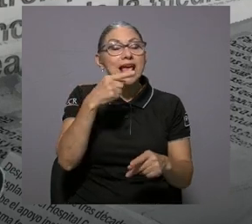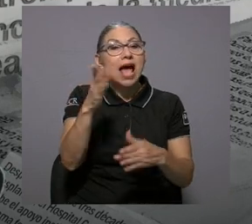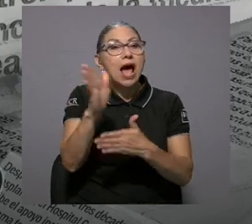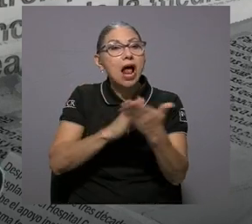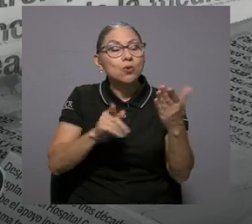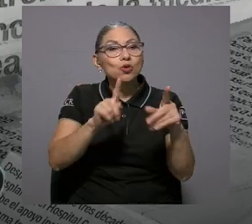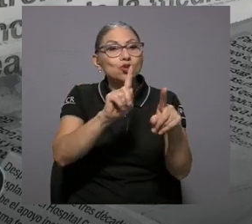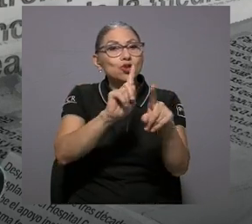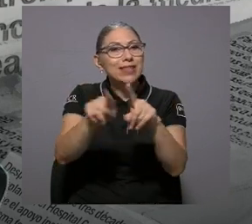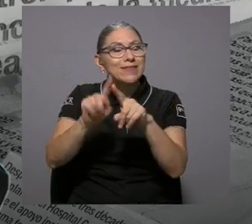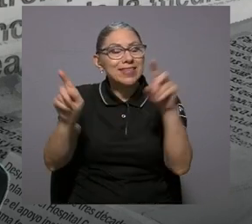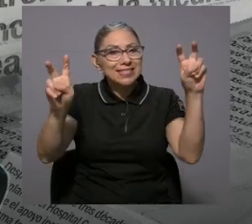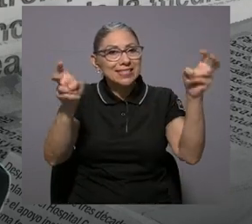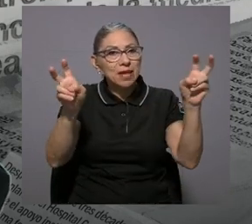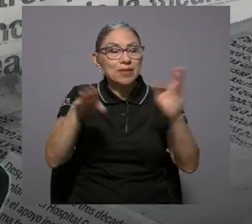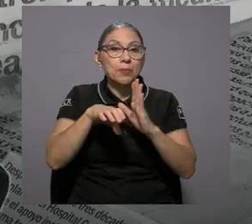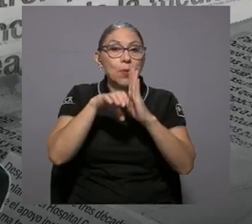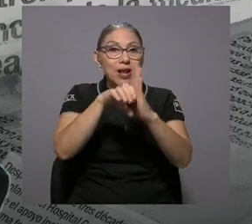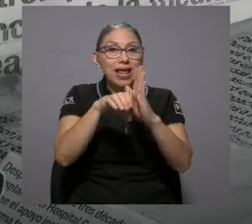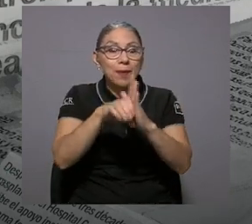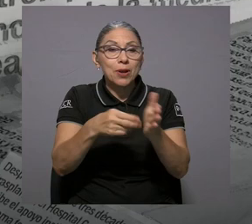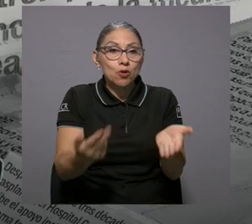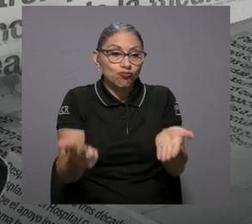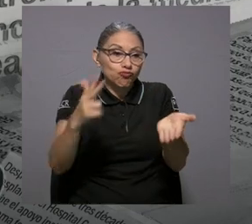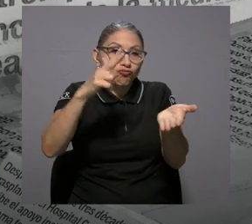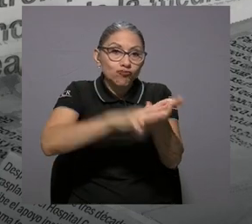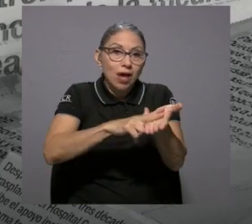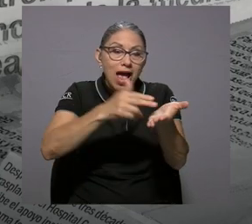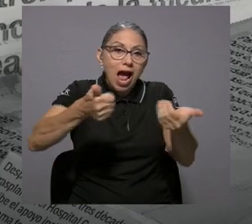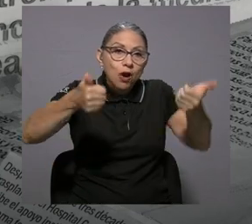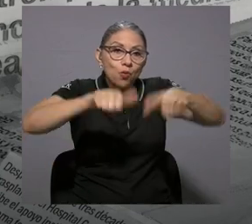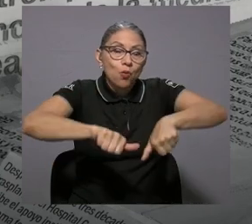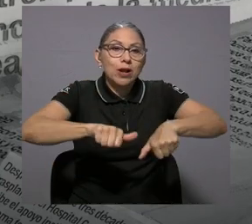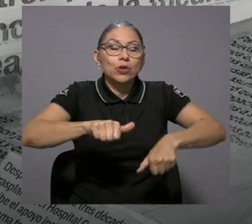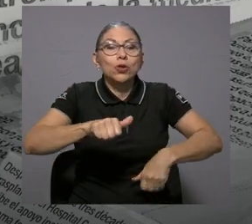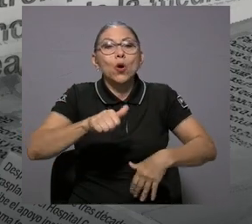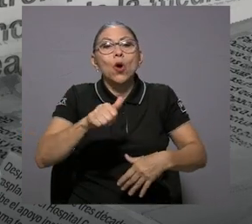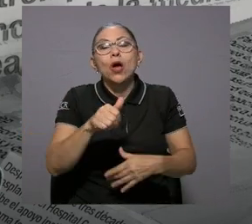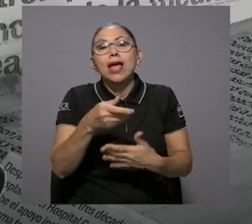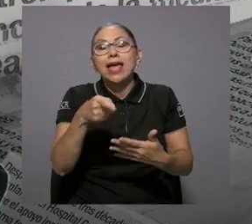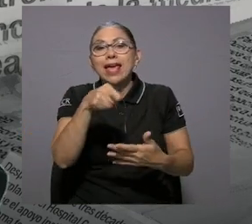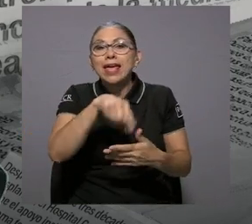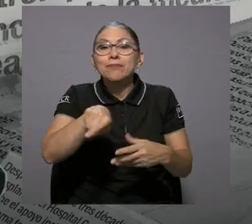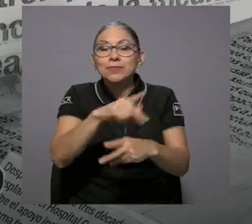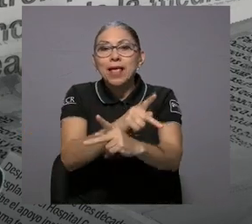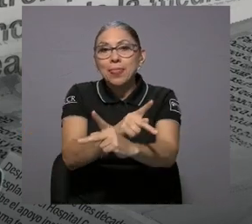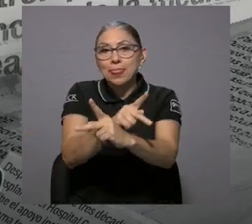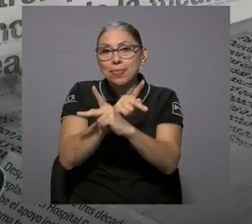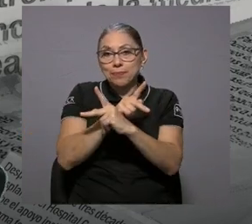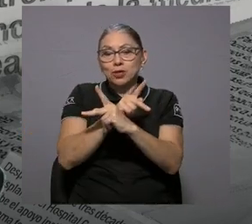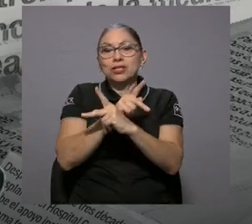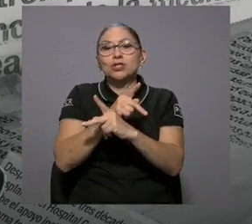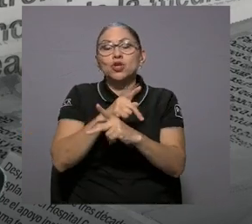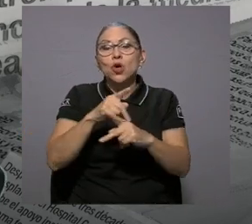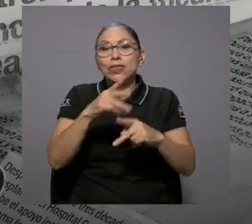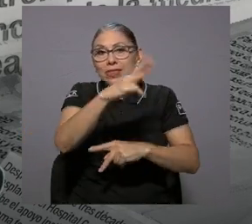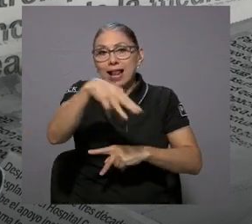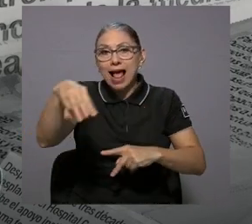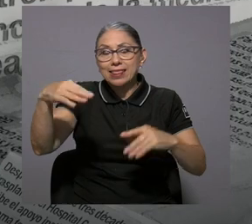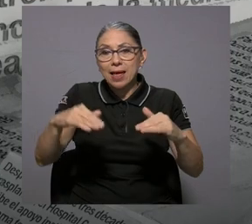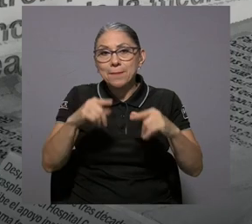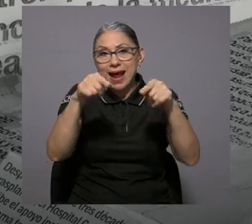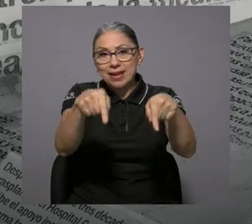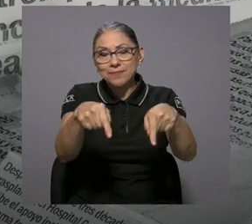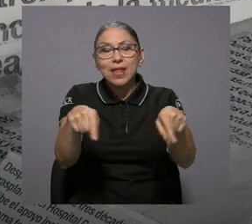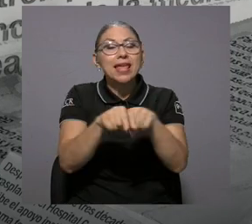necesidad de ratificar el acuerdo BBNG, que se trata de la protección del alta mar. Podemos citar, por ejemplo,